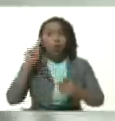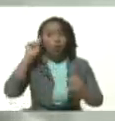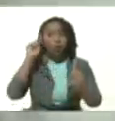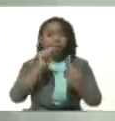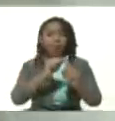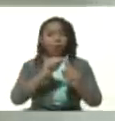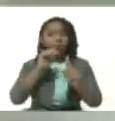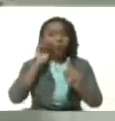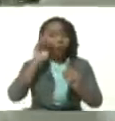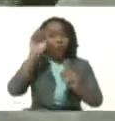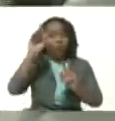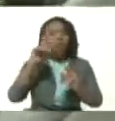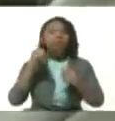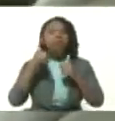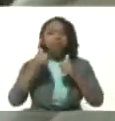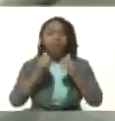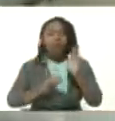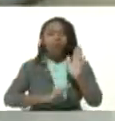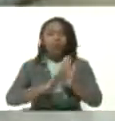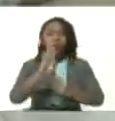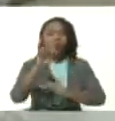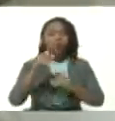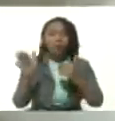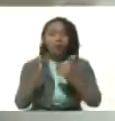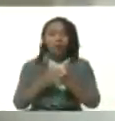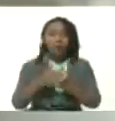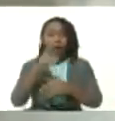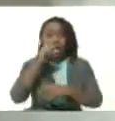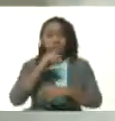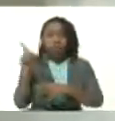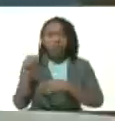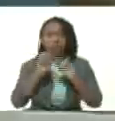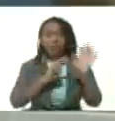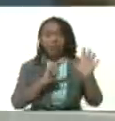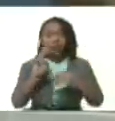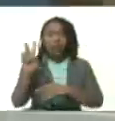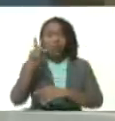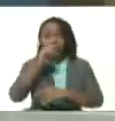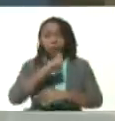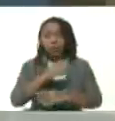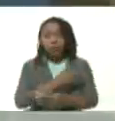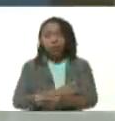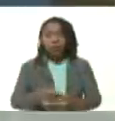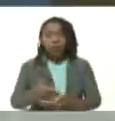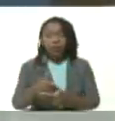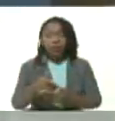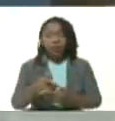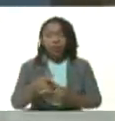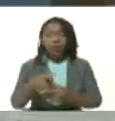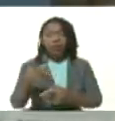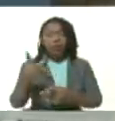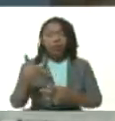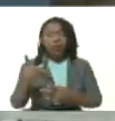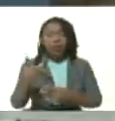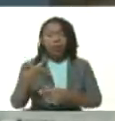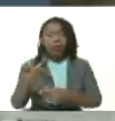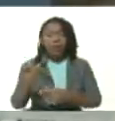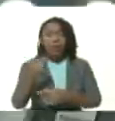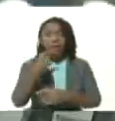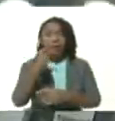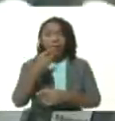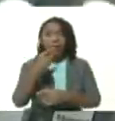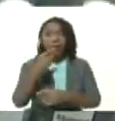va bien encaminada para el cierre del año. De esas 72 millones de dosis, 46 millones de dosis